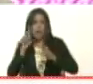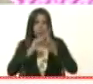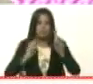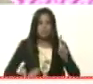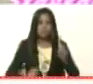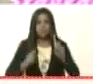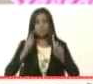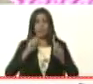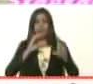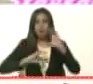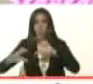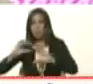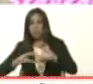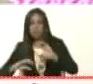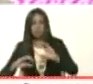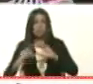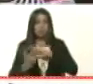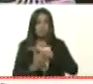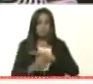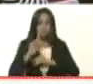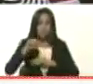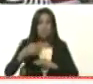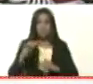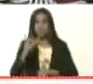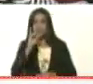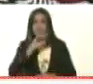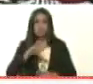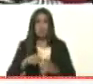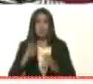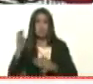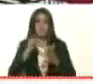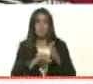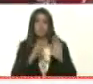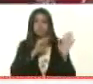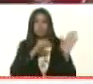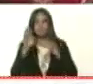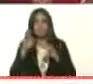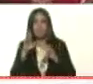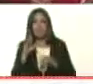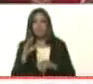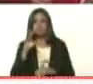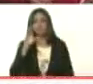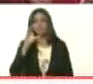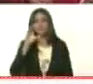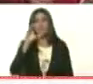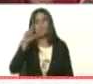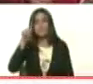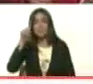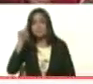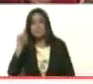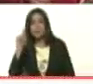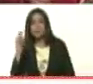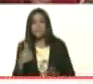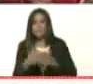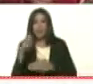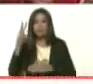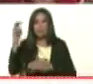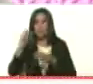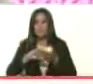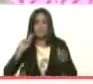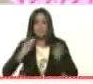electricidad, telecomunicaciones e informática. De 1.119 CPT pasar a 2.000 de